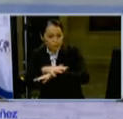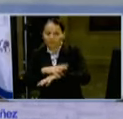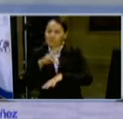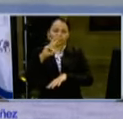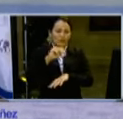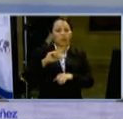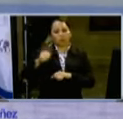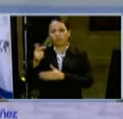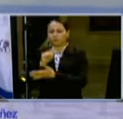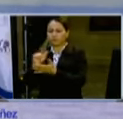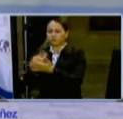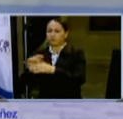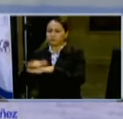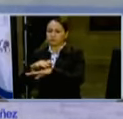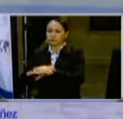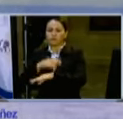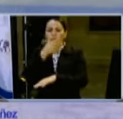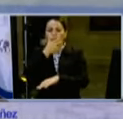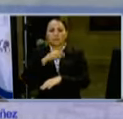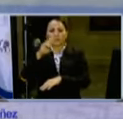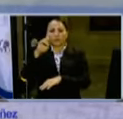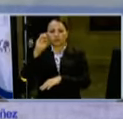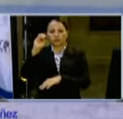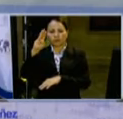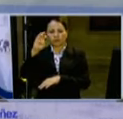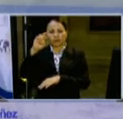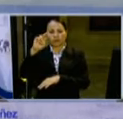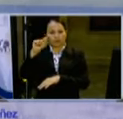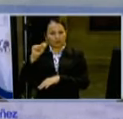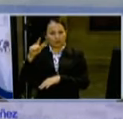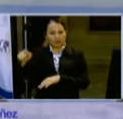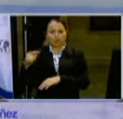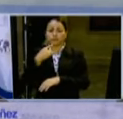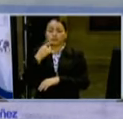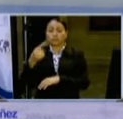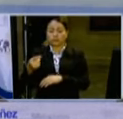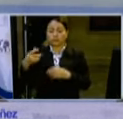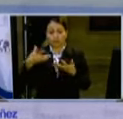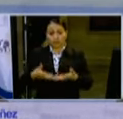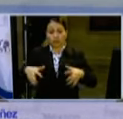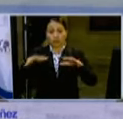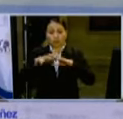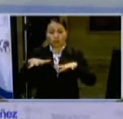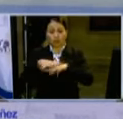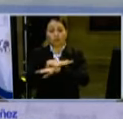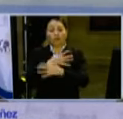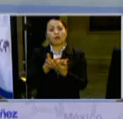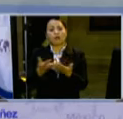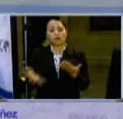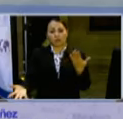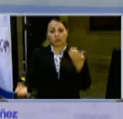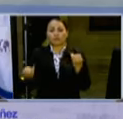mundo. Robert Keohane y Joseph Nye sostienen que el mundo hoy día se sostiene bajo la teoría de la interdependencia